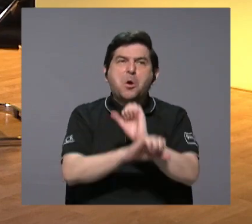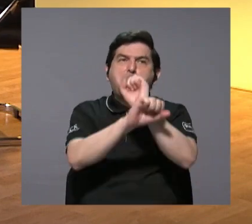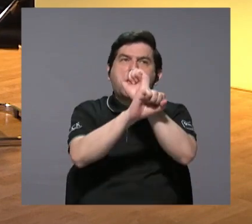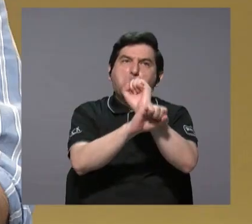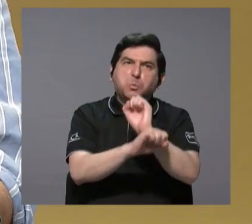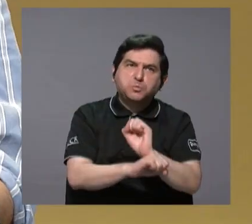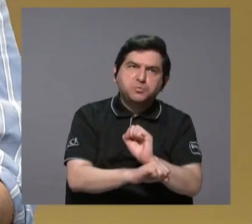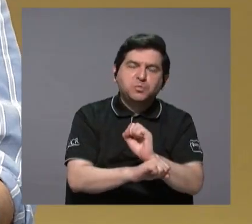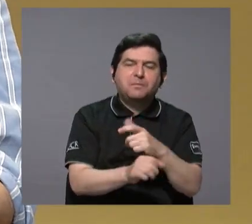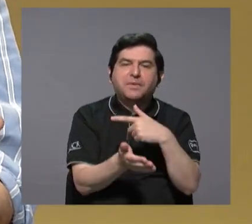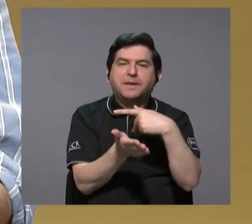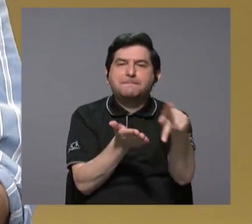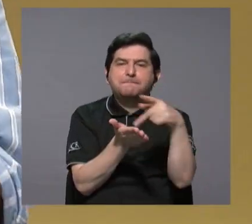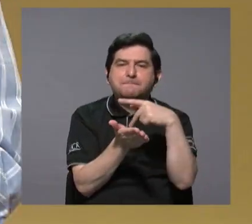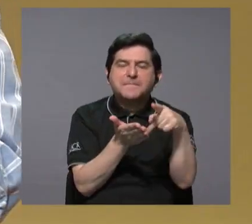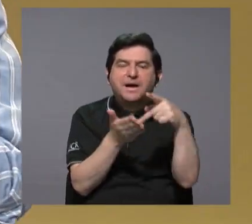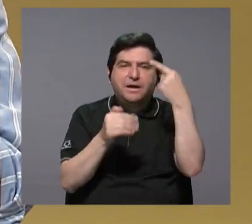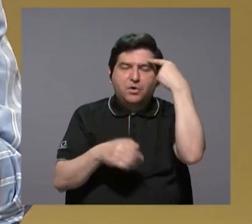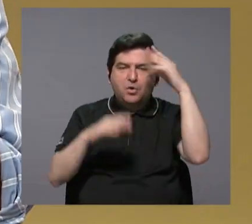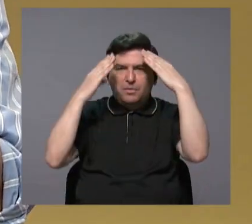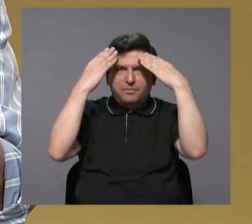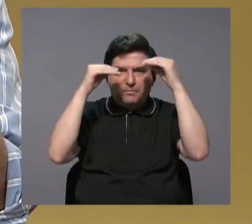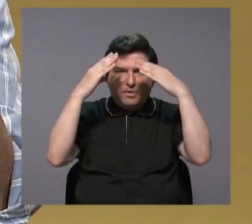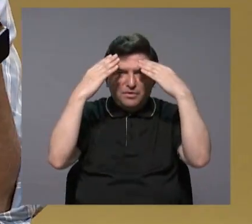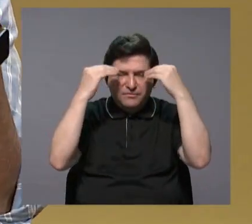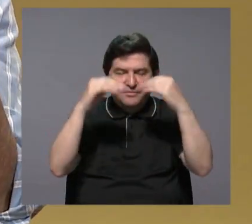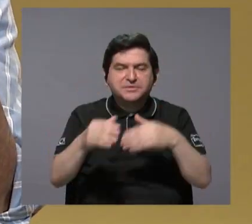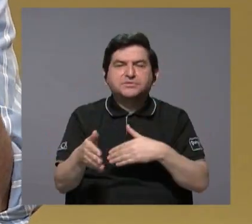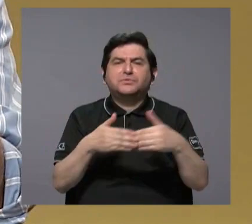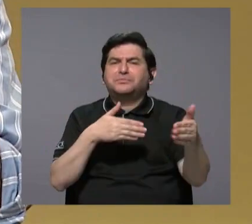costumbre de pagar por información, aunque fuese,